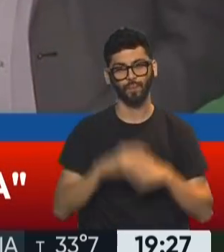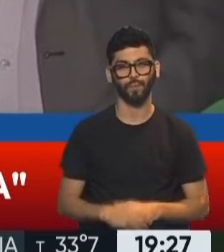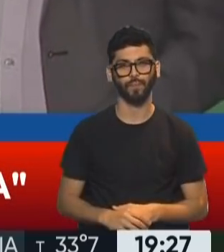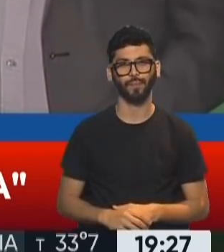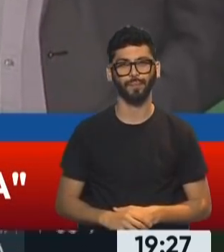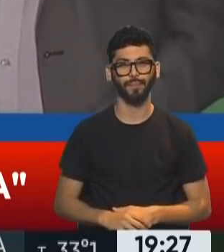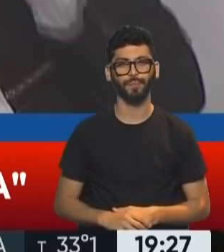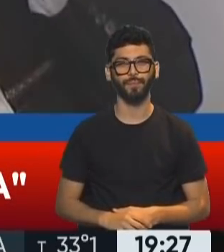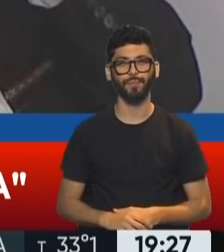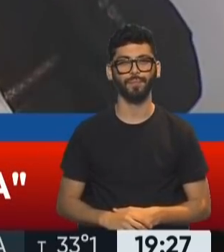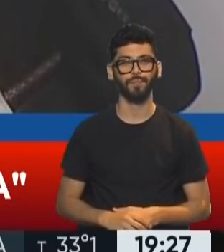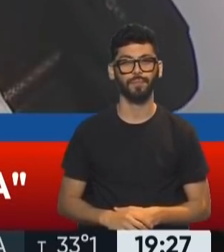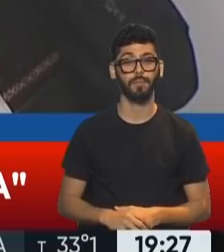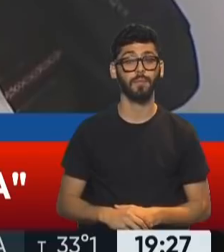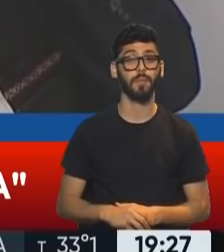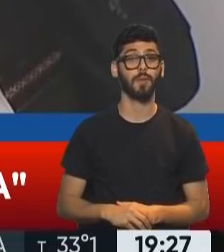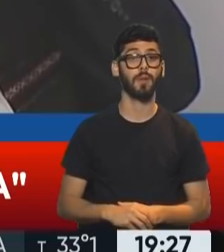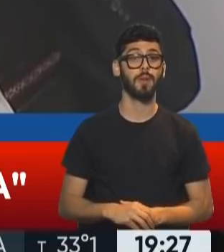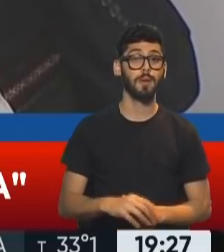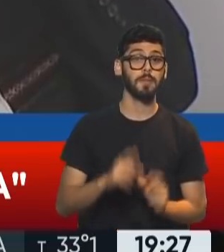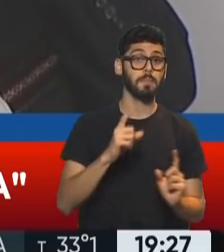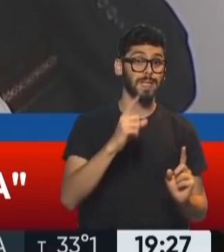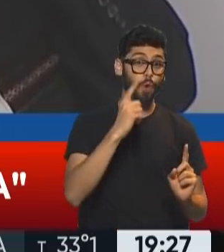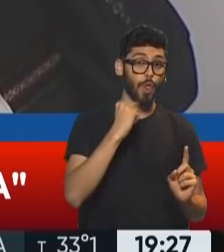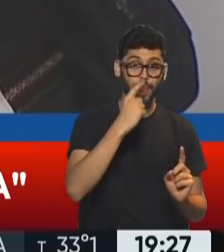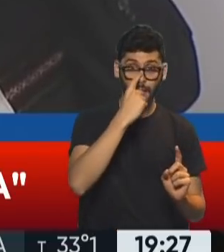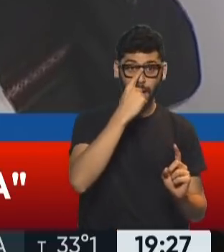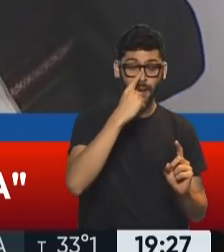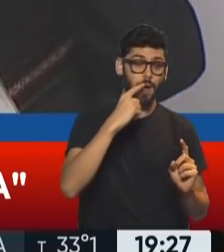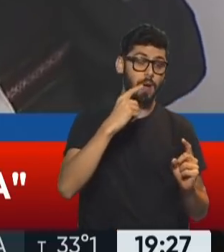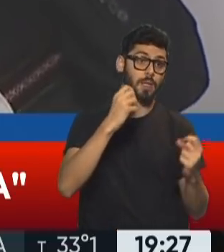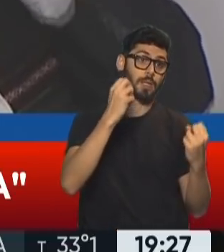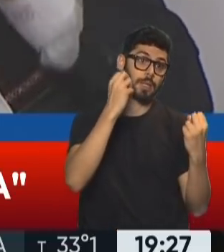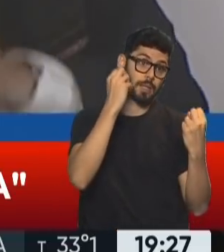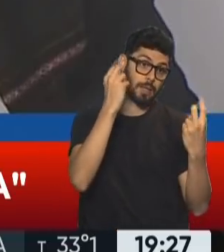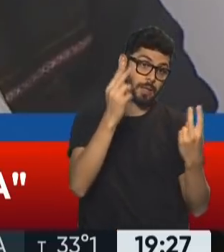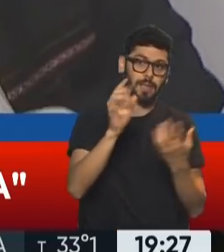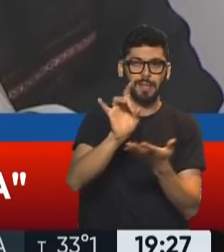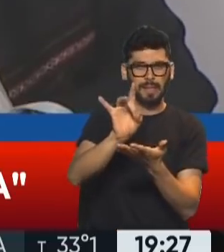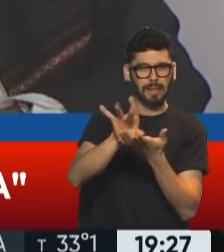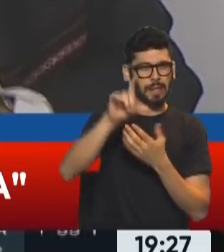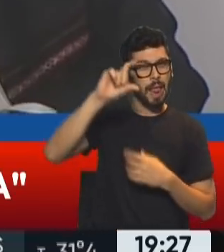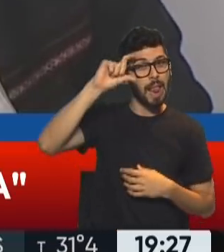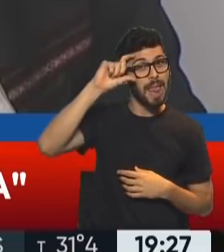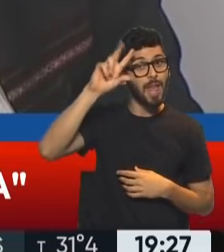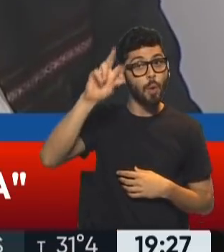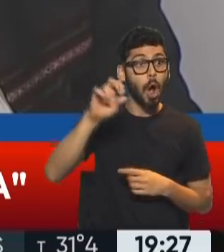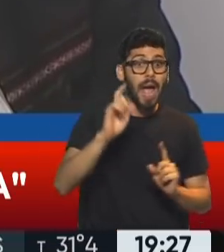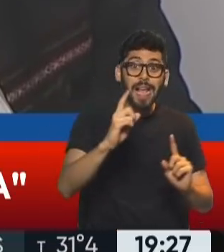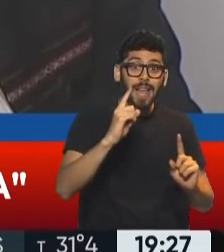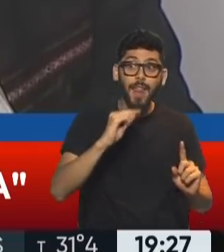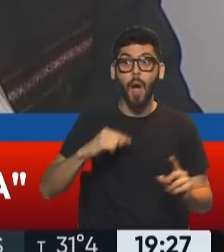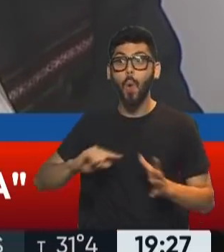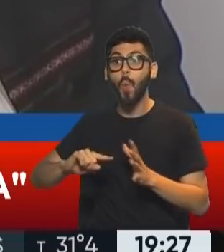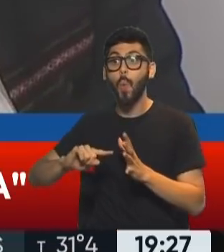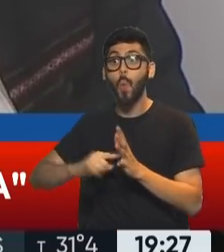El día en que ocurrió el levantamiento y el golpe contra Evo, era un día de mucha felicidad en Buenos